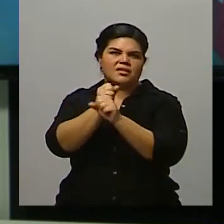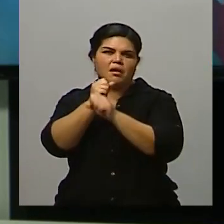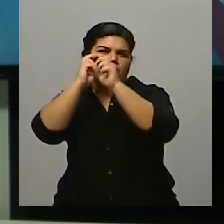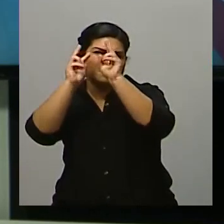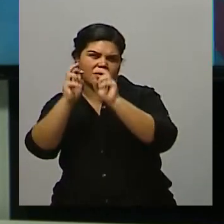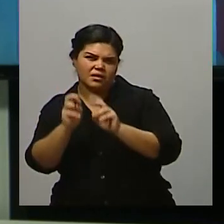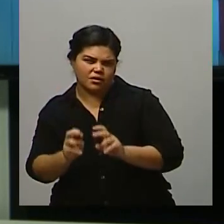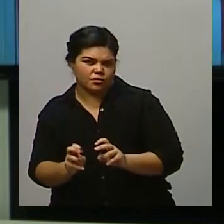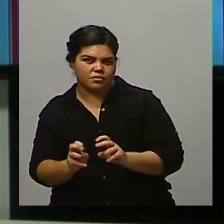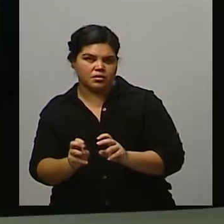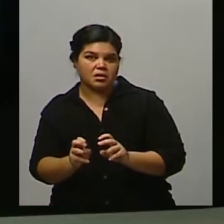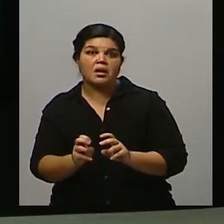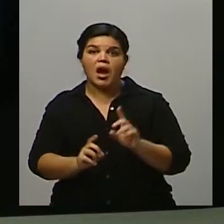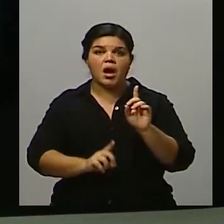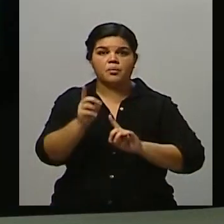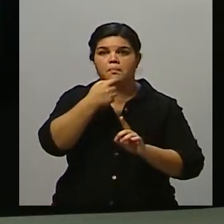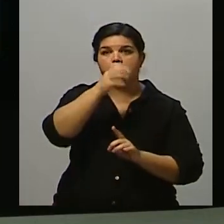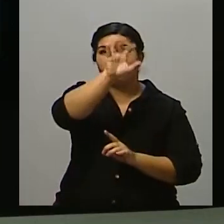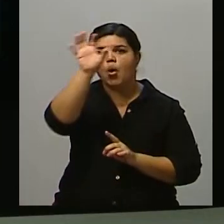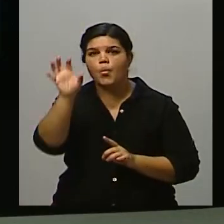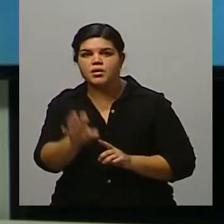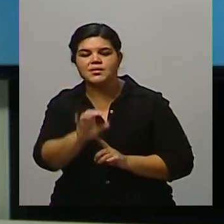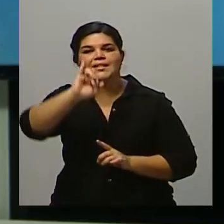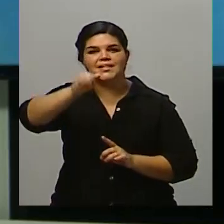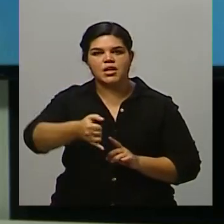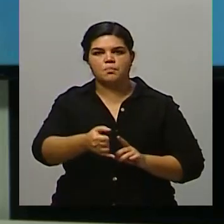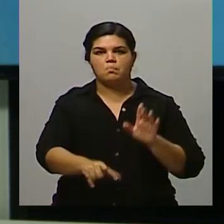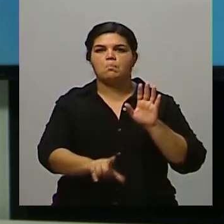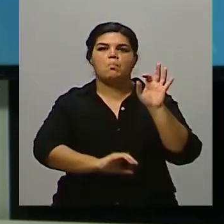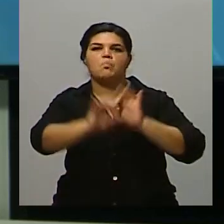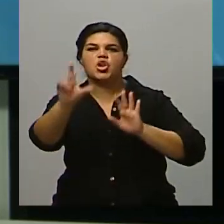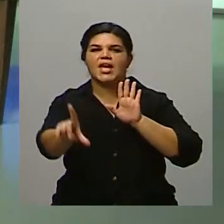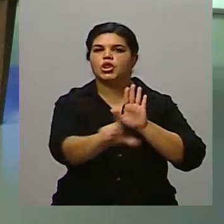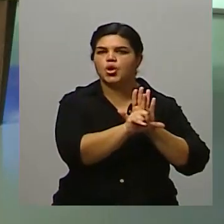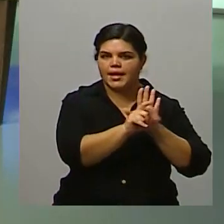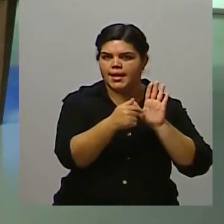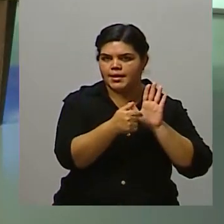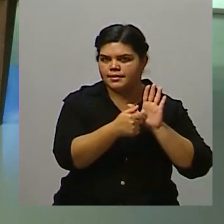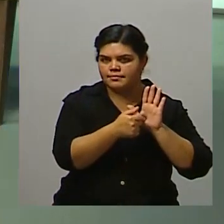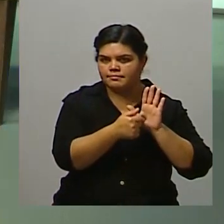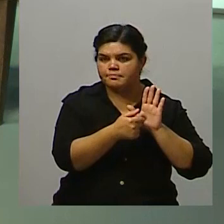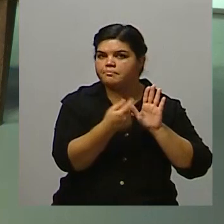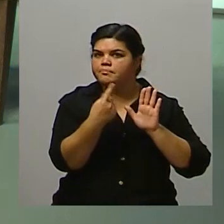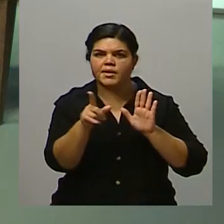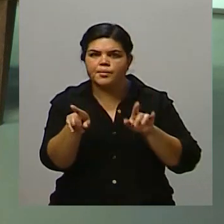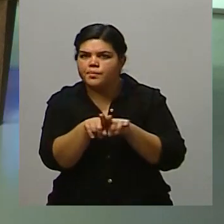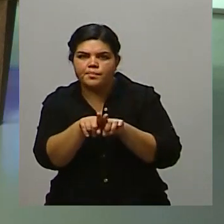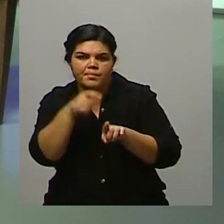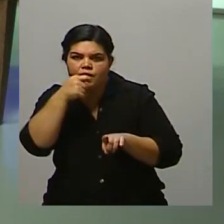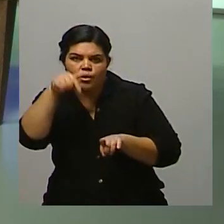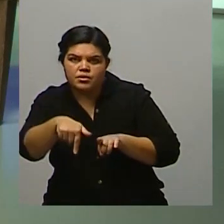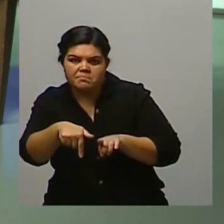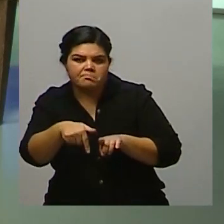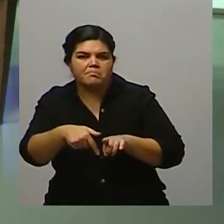general suelen tener sistemas de inversión pública creados por ley, como también lo tenía Mendoza, pero que no están implementados, o que están implementados de